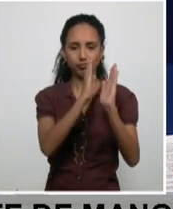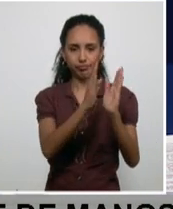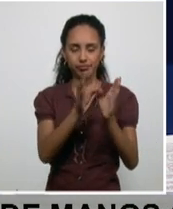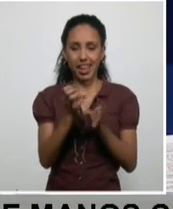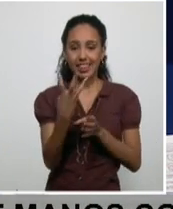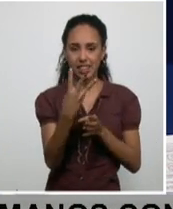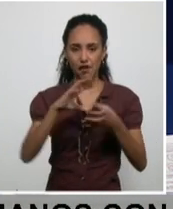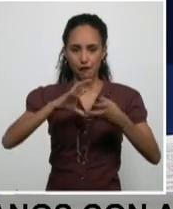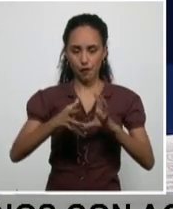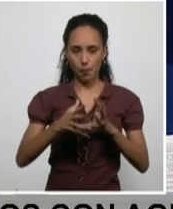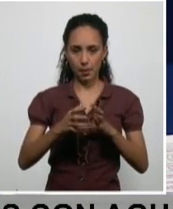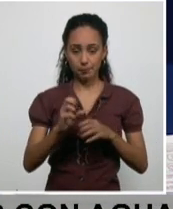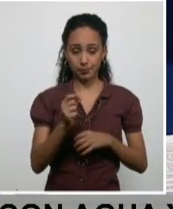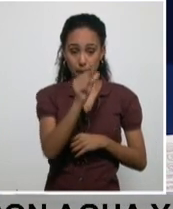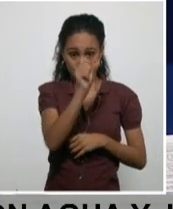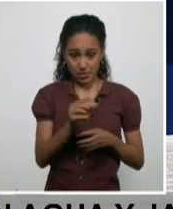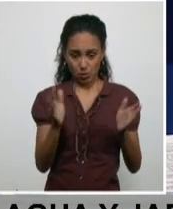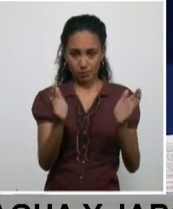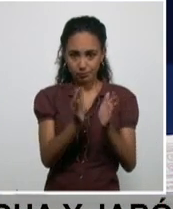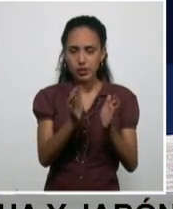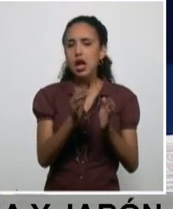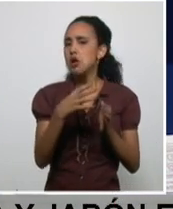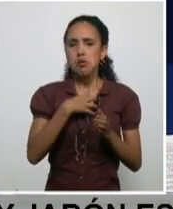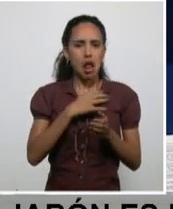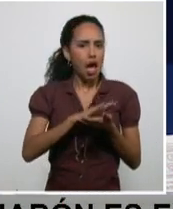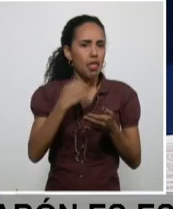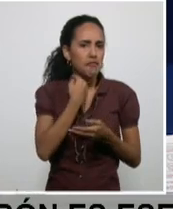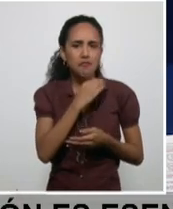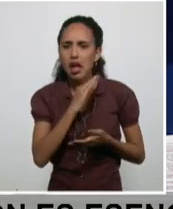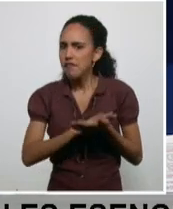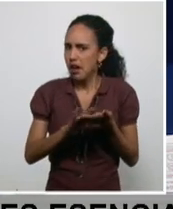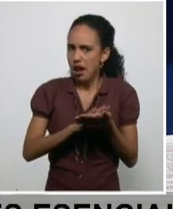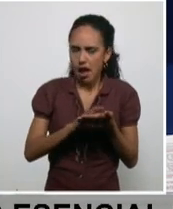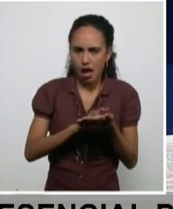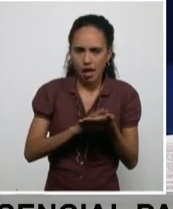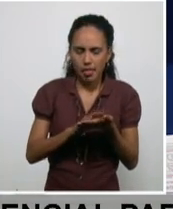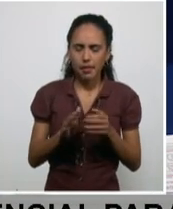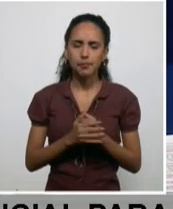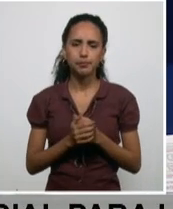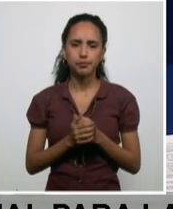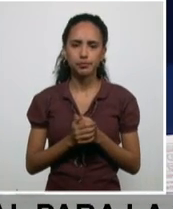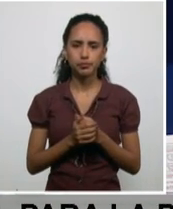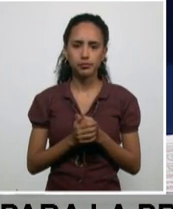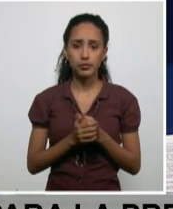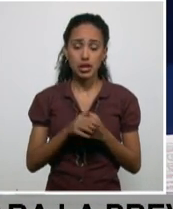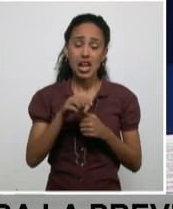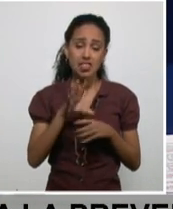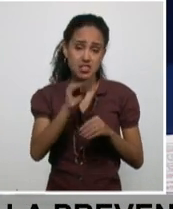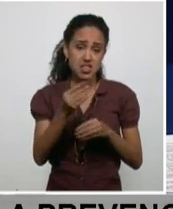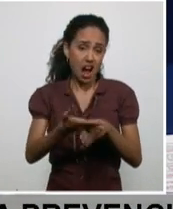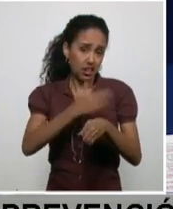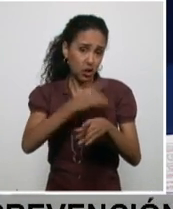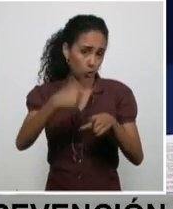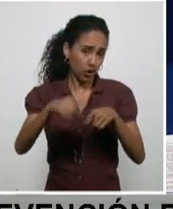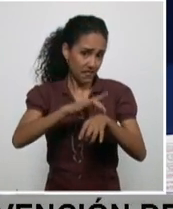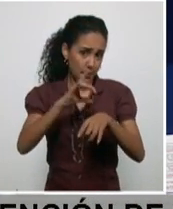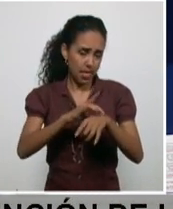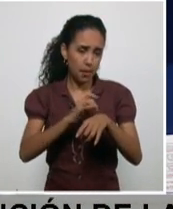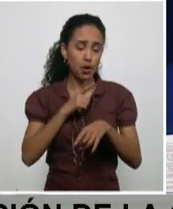transmisión asintomática. Ese es el que en otras enfermedades infecciosas se llama el portador, que es la persona que